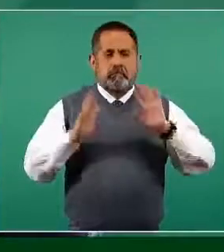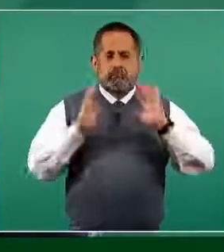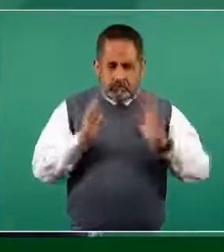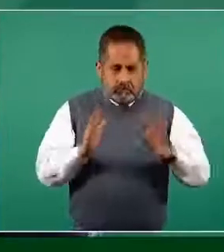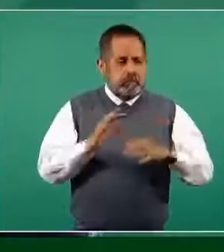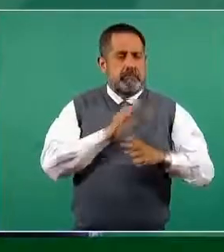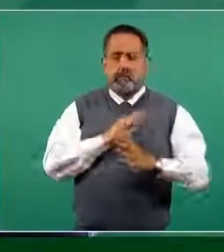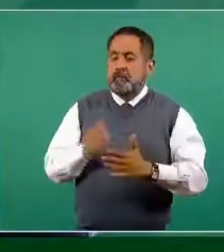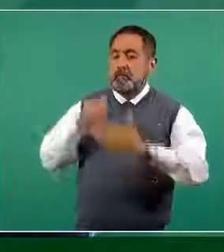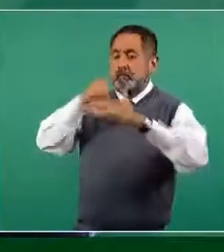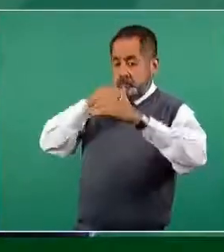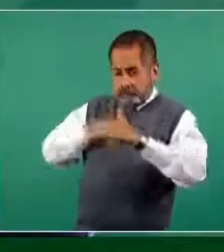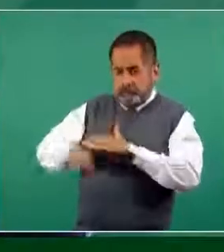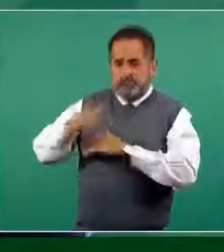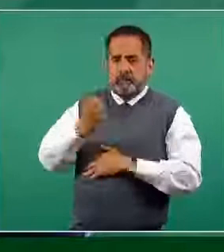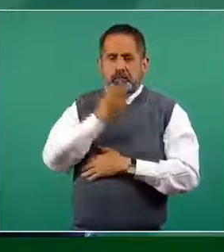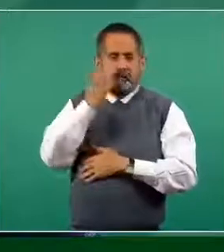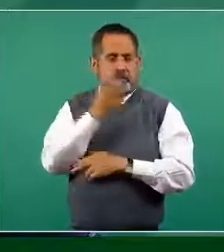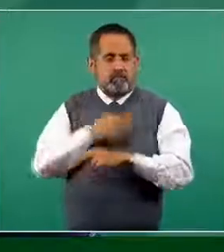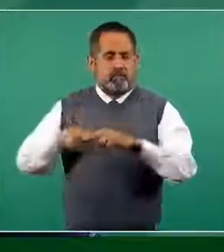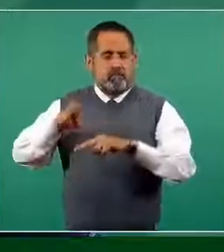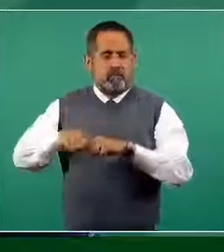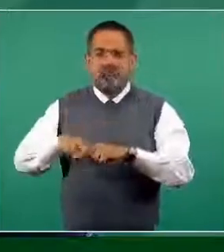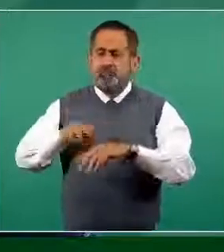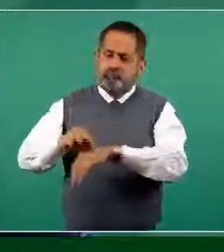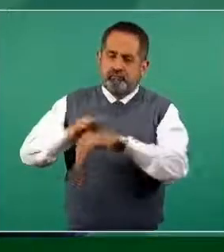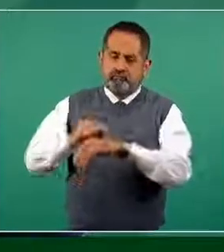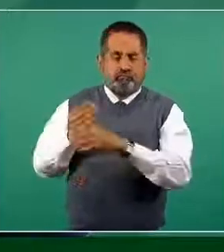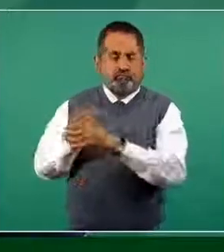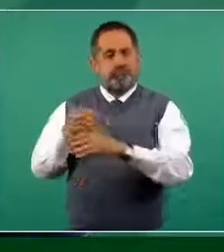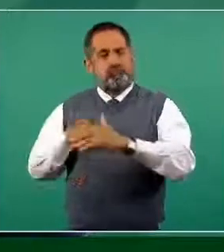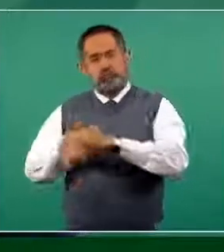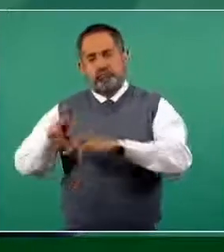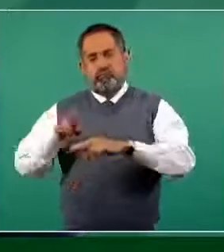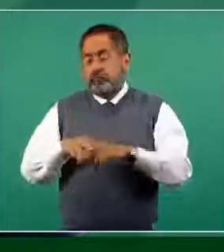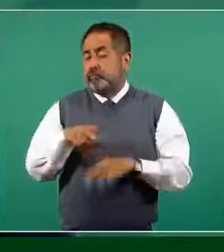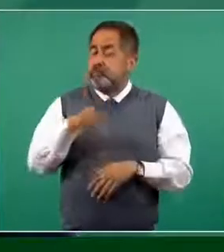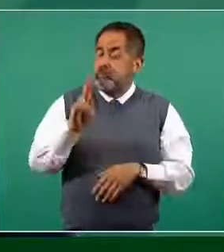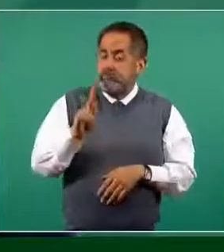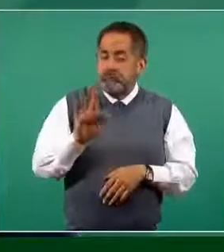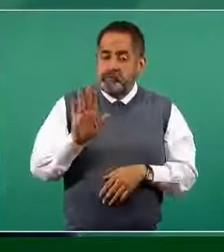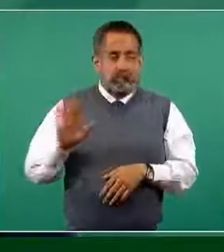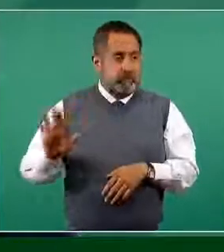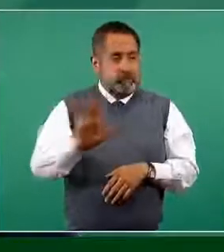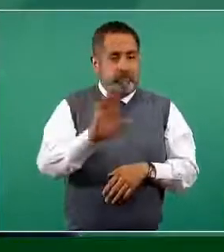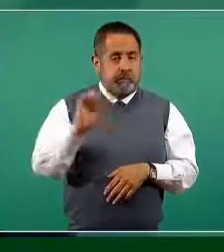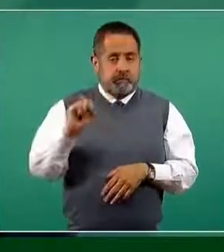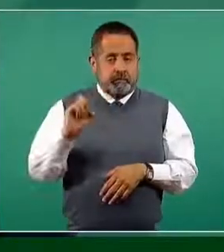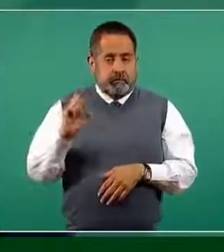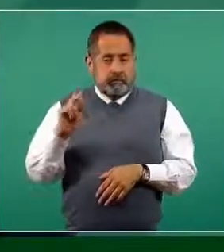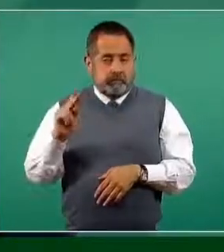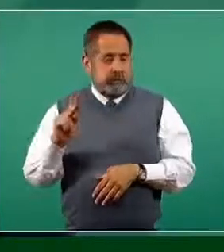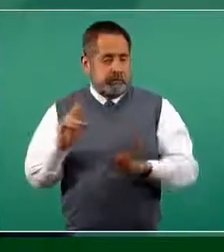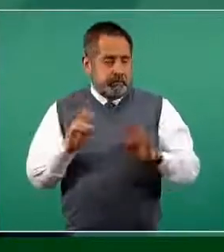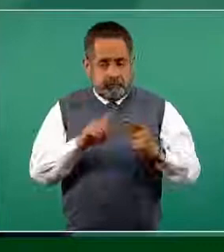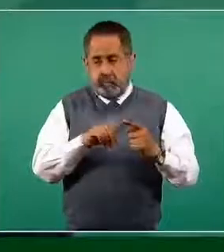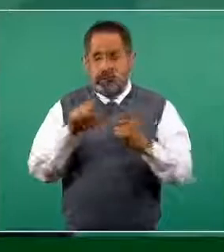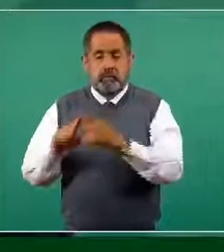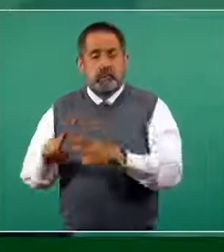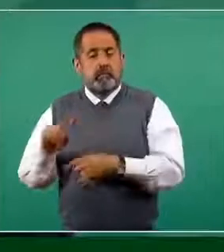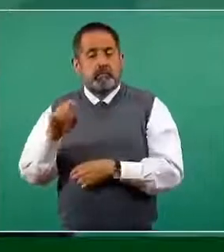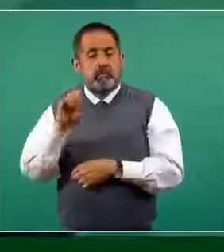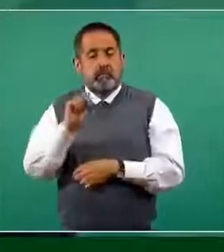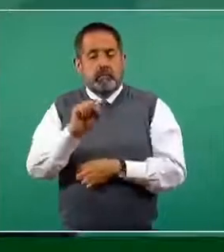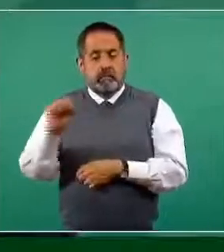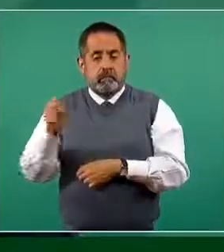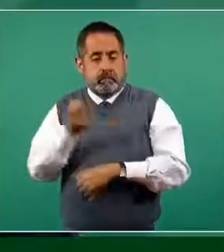a clases. Esa postura, desde luego desde el punto de vista de lo que compete a la Secretaría de Salud, tiene el aval de la Secretaría de Salud.